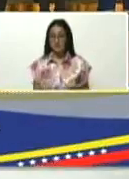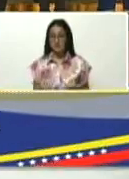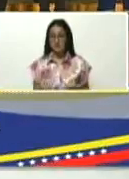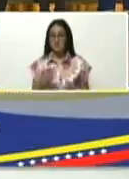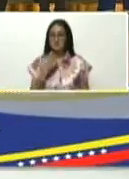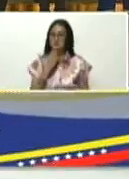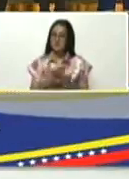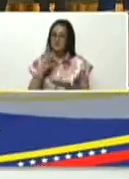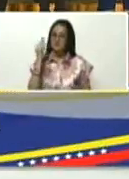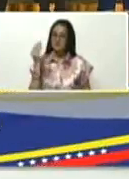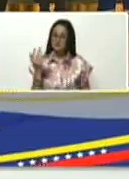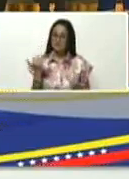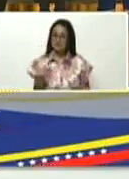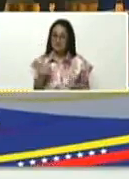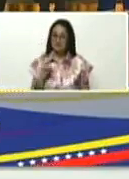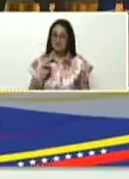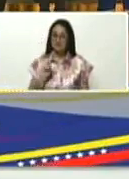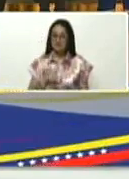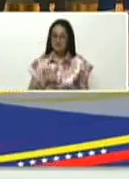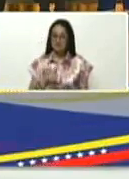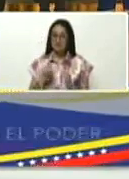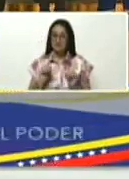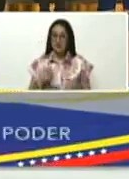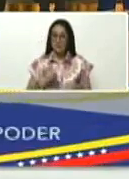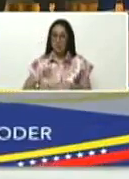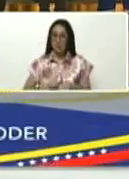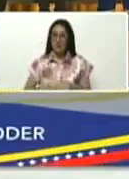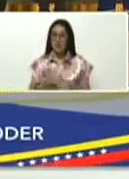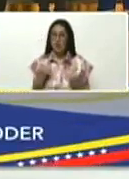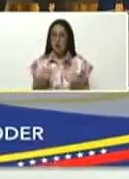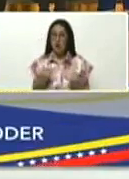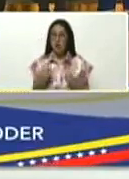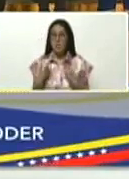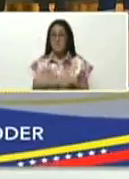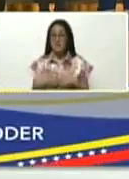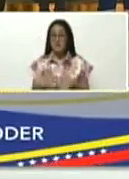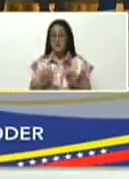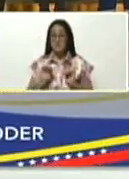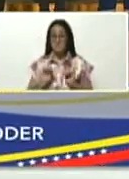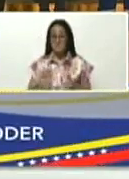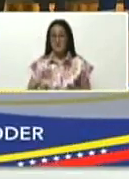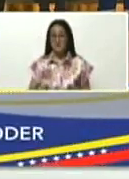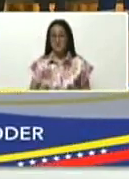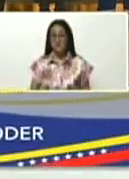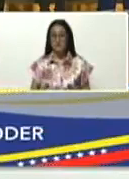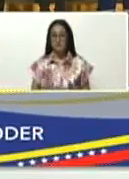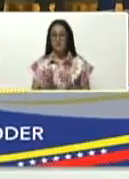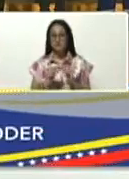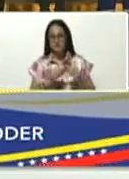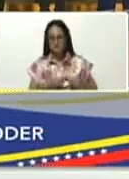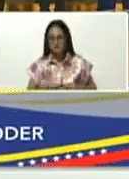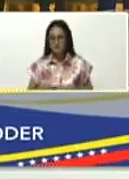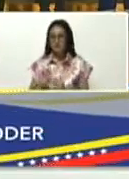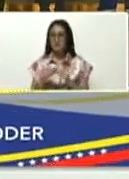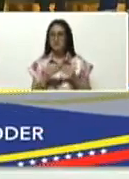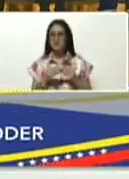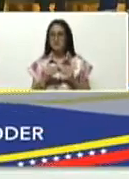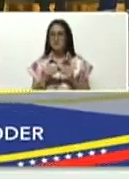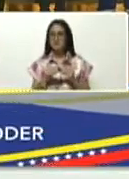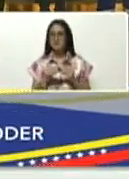Gracias a Dios, llegó la hora. Y ahora Monómero ha entrado en el camino también de la reconstrucción, de